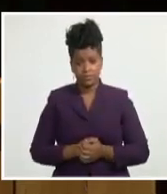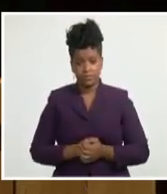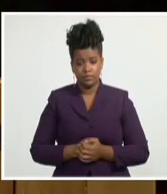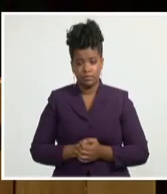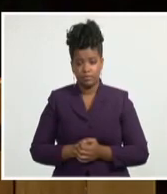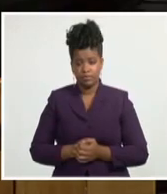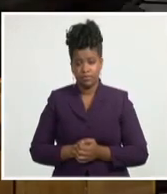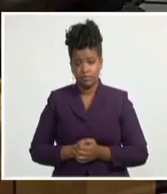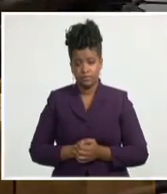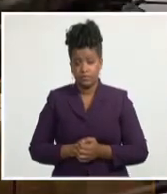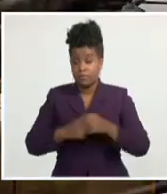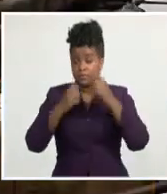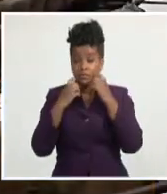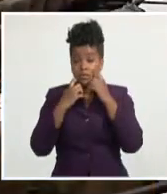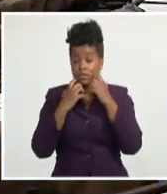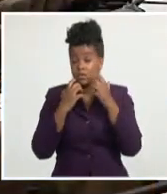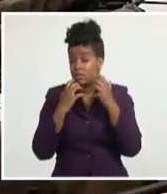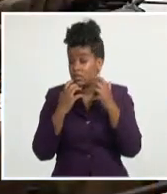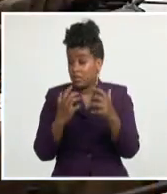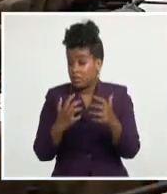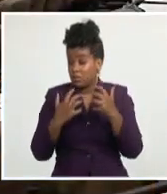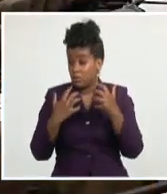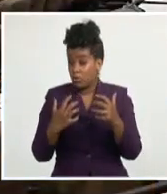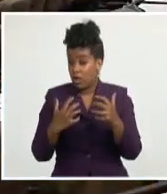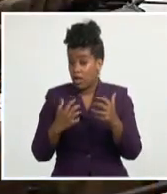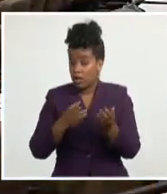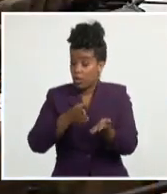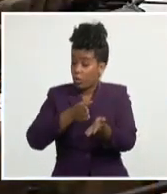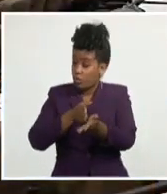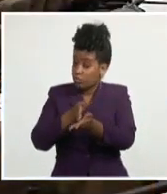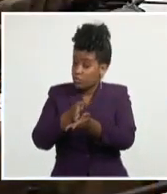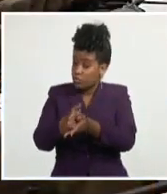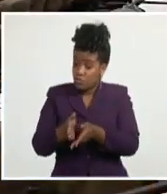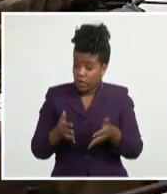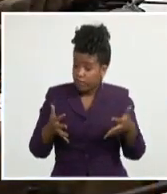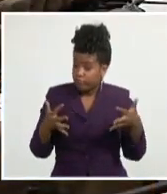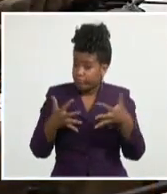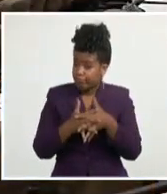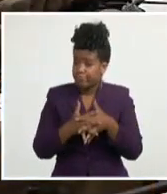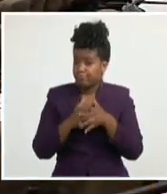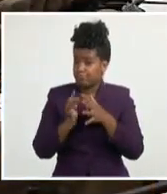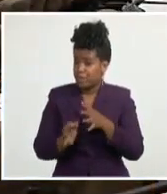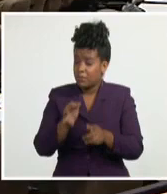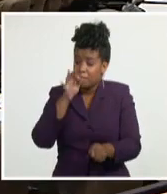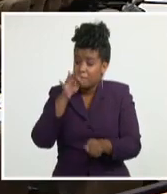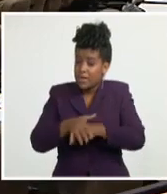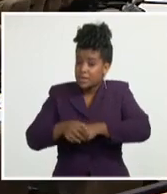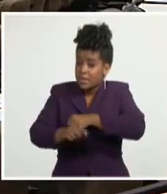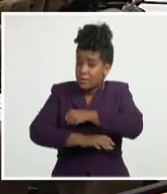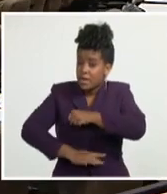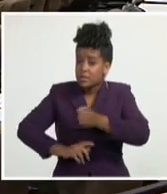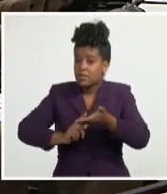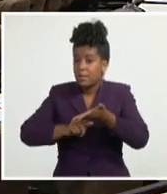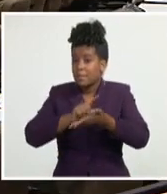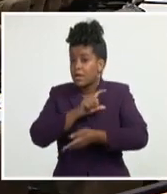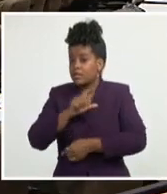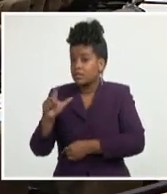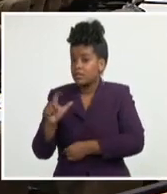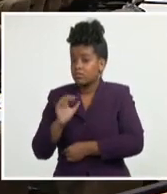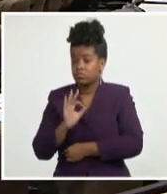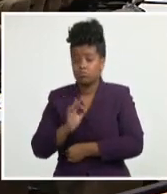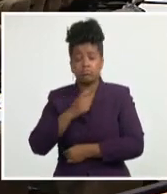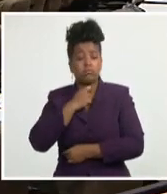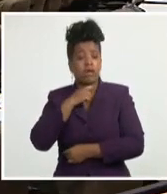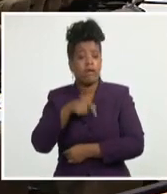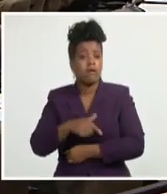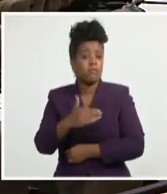Un elemento indispensable para sostener esa unidad que se forja desde el partido es la ejemplaridad de la militancia, lo